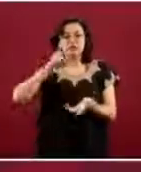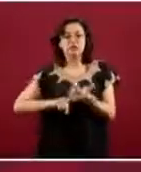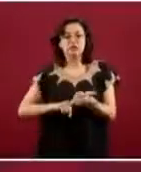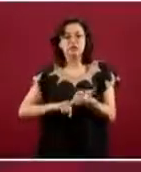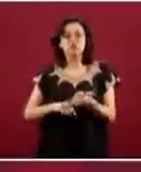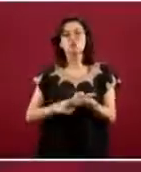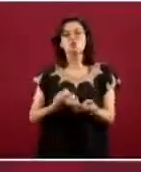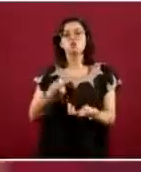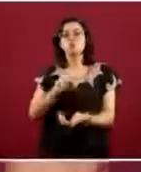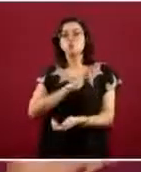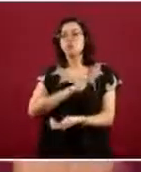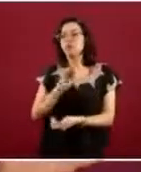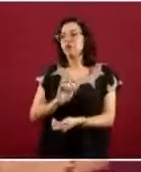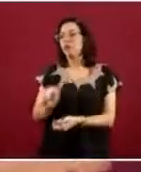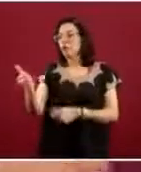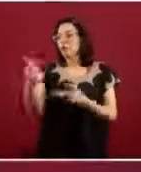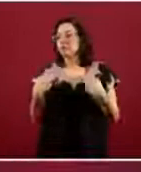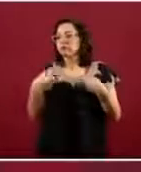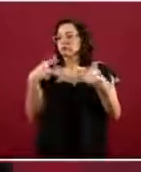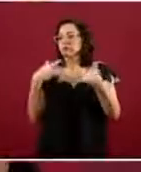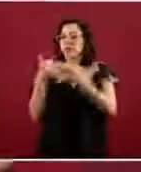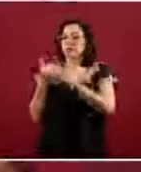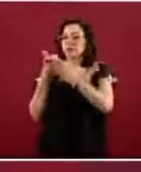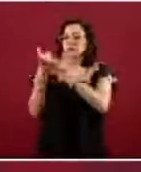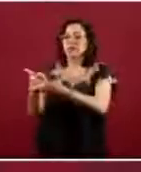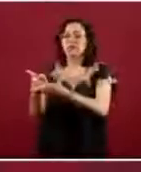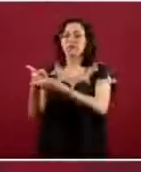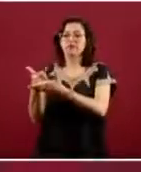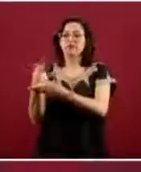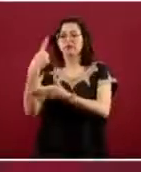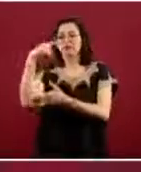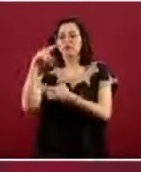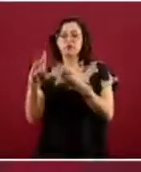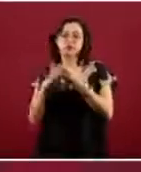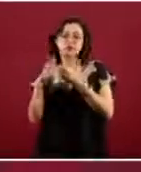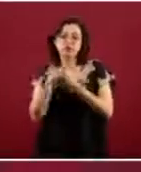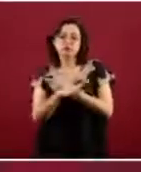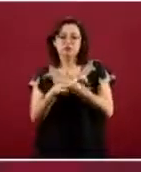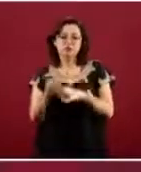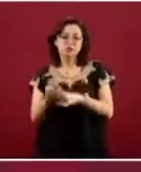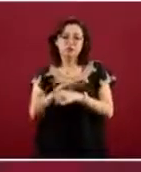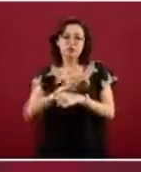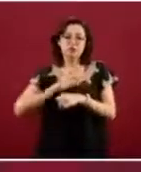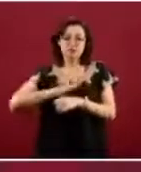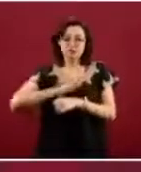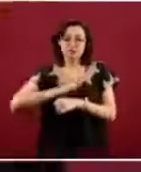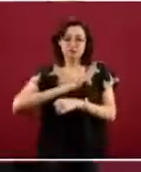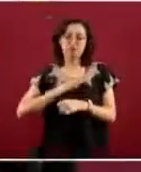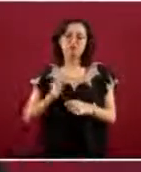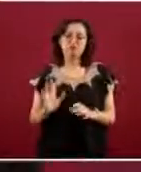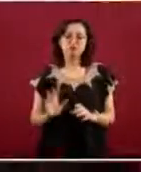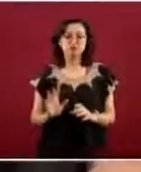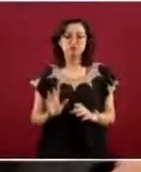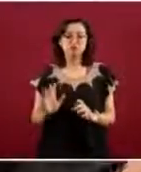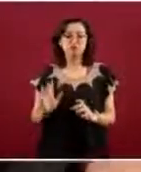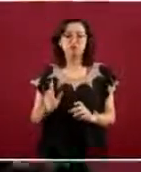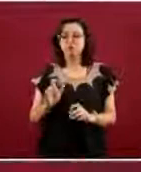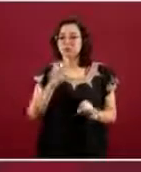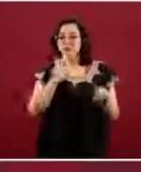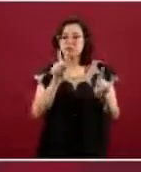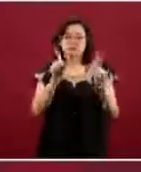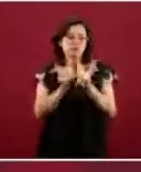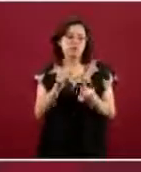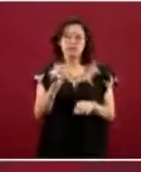elementos necesarios para atenuar o inhibir al virus en una persona enferma. El principio es el mismo que